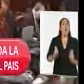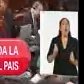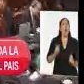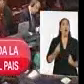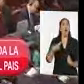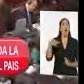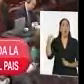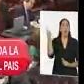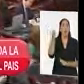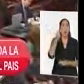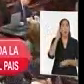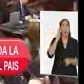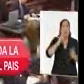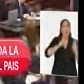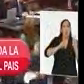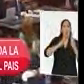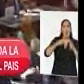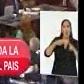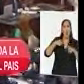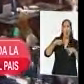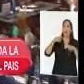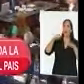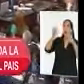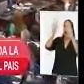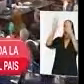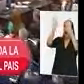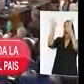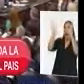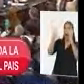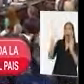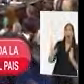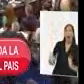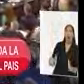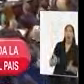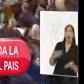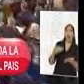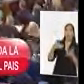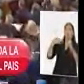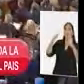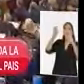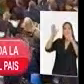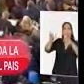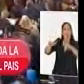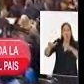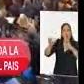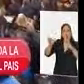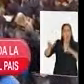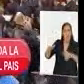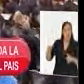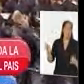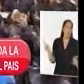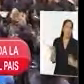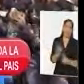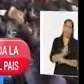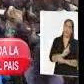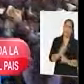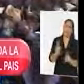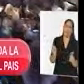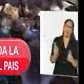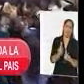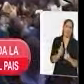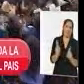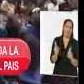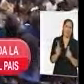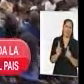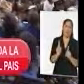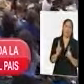2013. Entonces, ¿cómo decís? Estos 12 años, bueno, se supone que ellos, hasta por lo menos hasta hace dos o tres, no veían tan mal, o por lo menos, si no, parece que no se enteraron